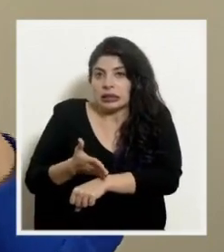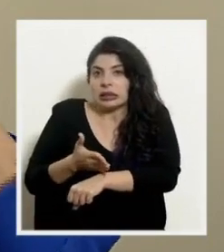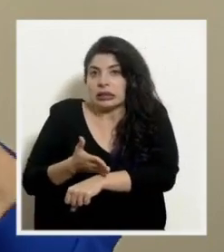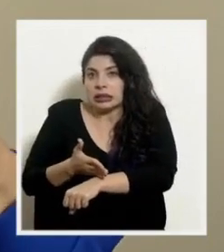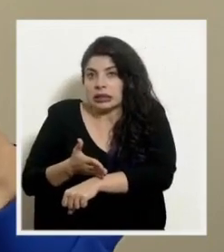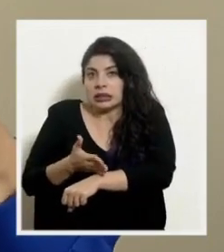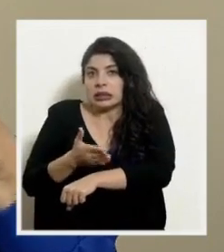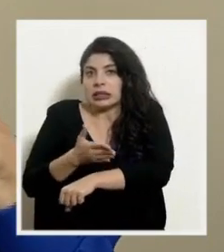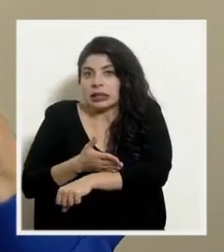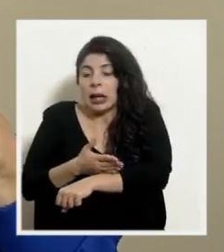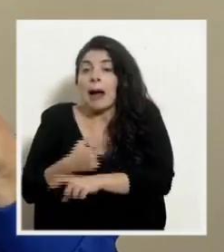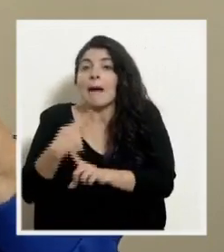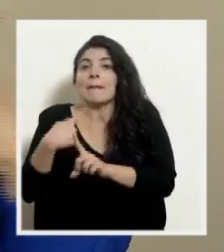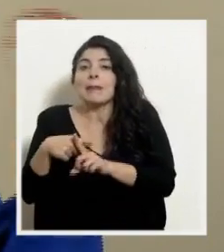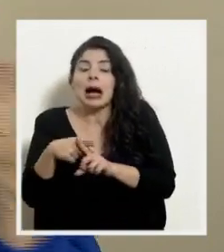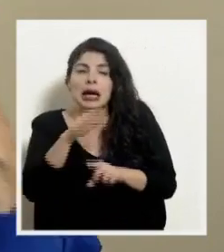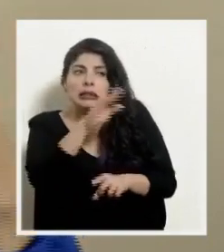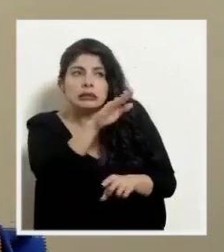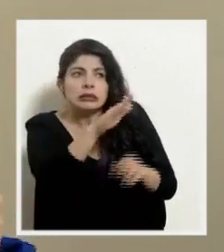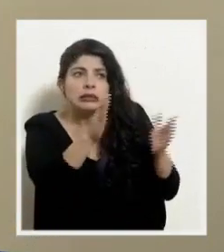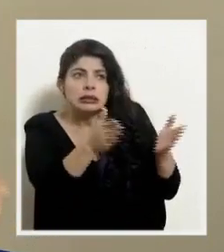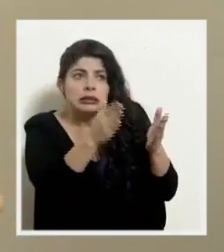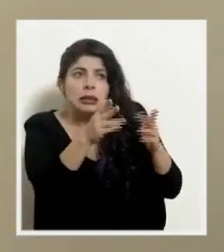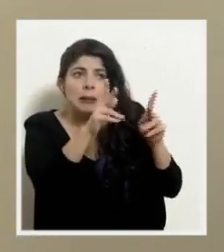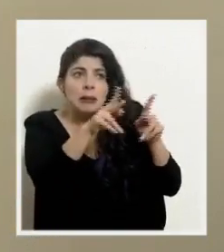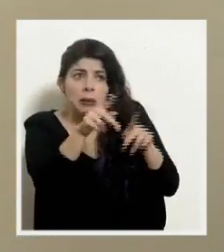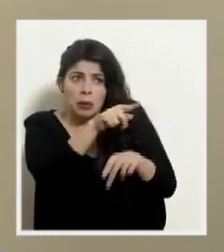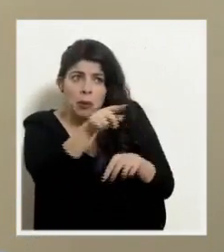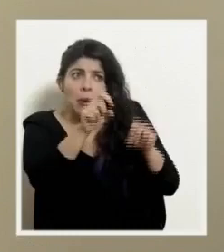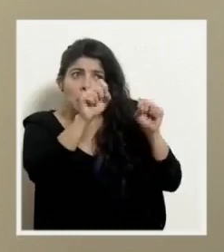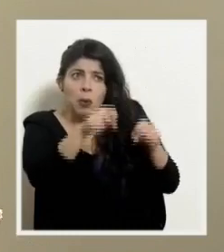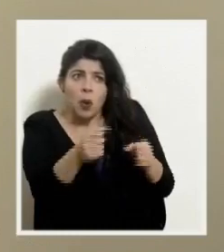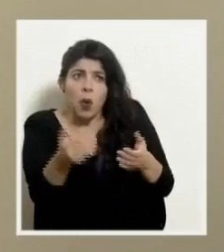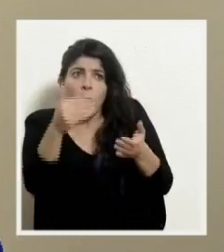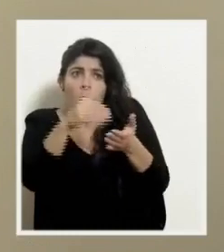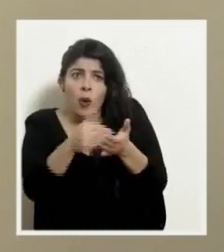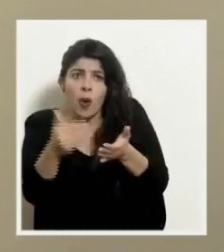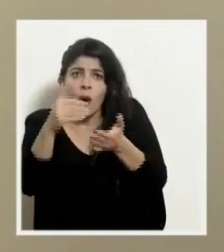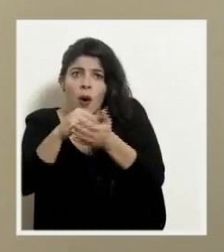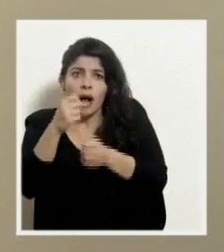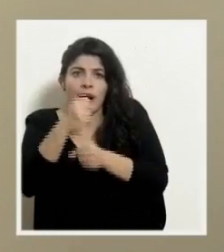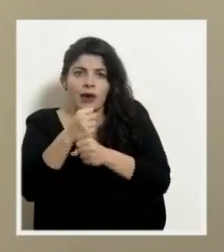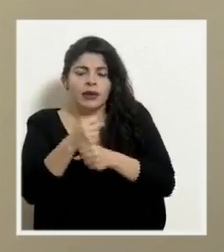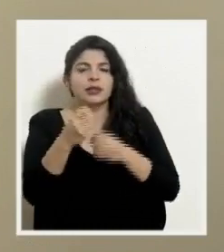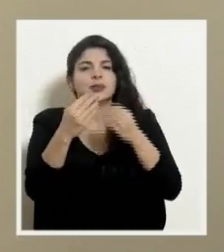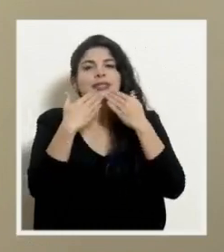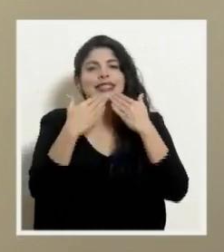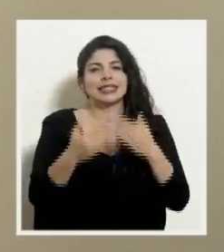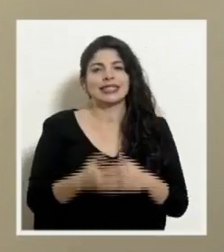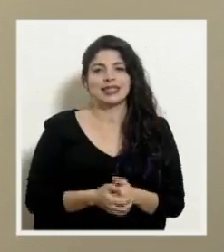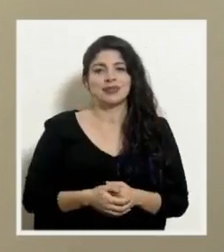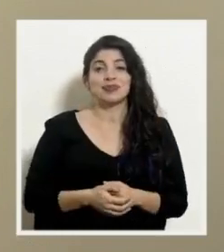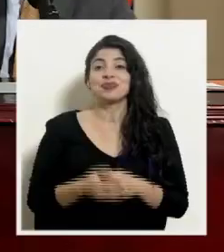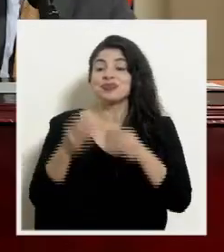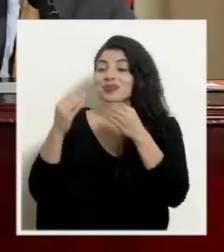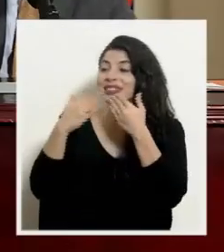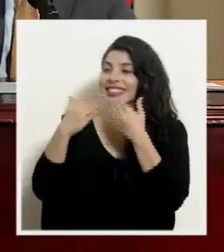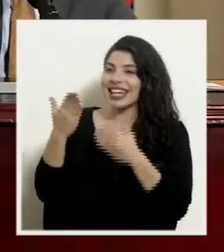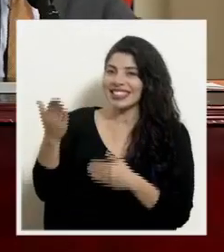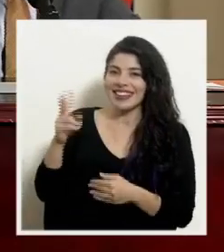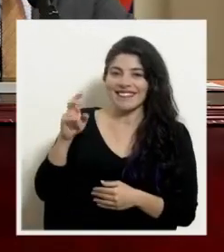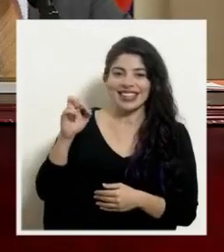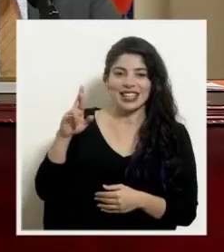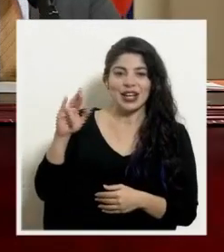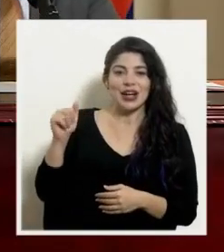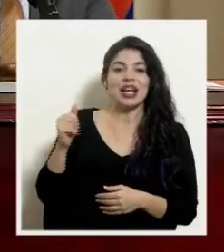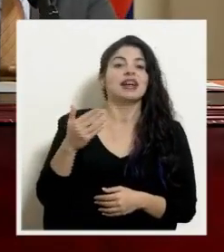cómo fomentar que se pueda ir la gente reinsertando en las actividades que vengan. Muchas gracias. Muchísimas gracias, doña